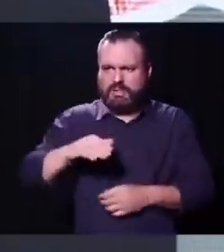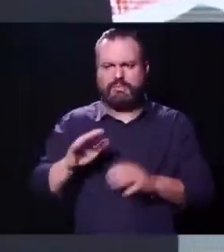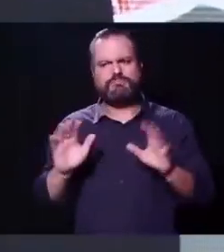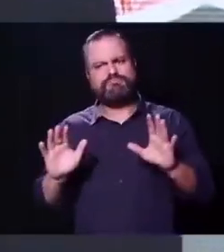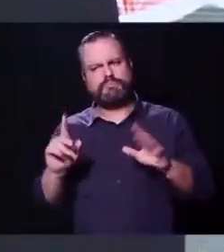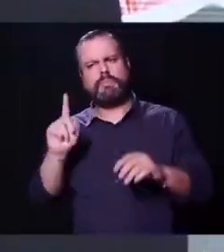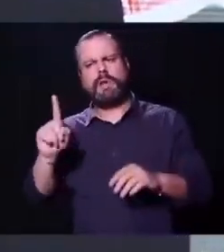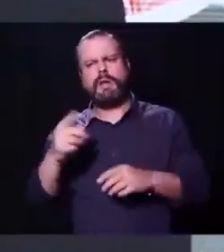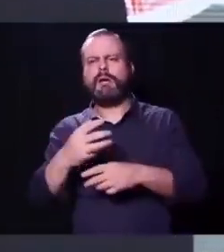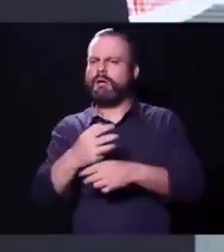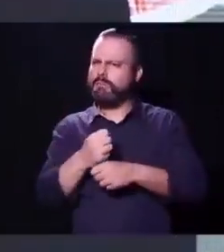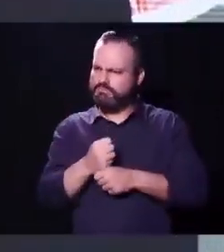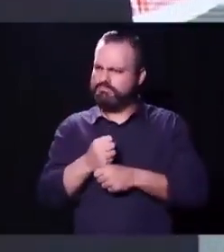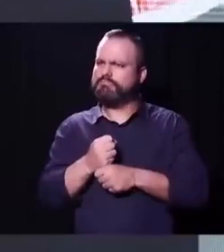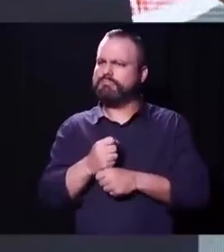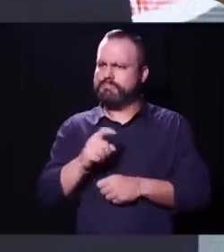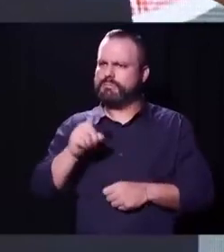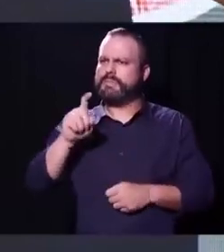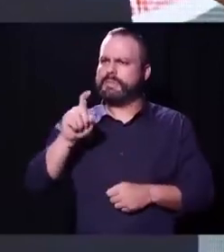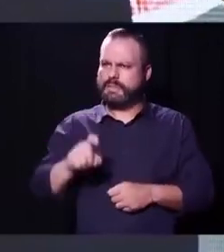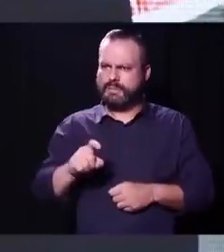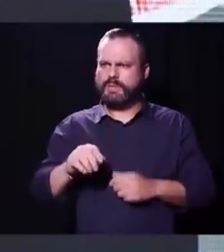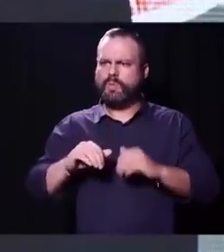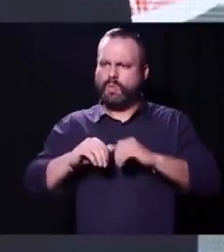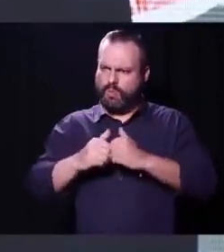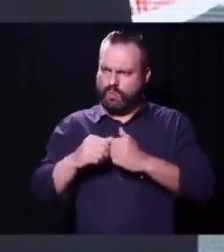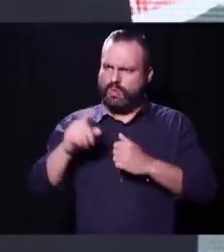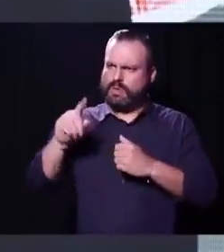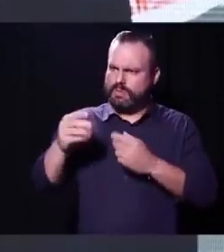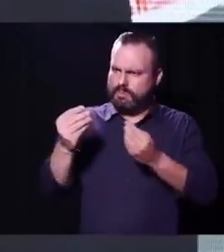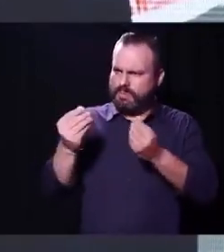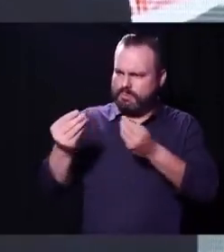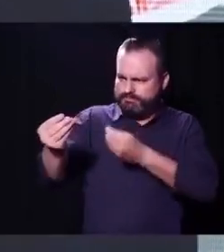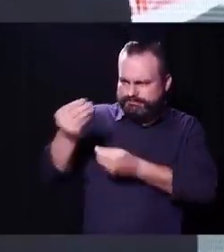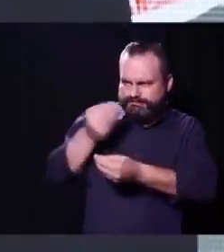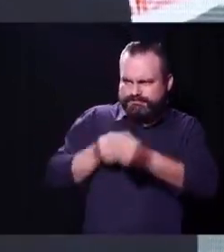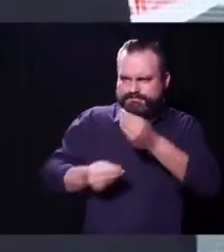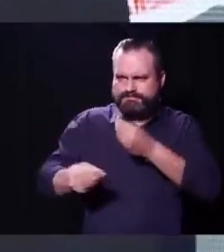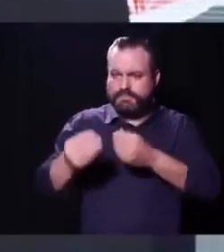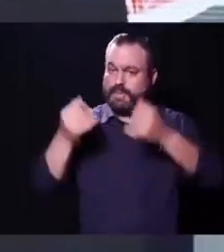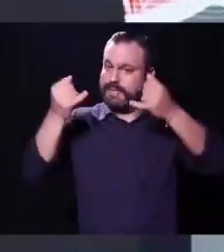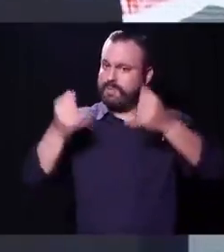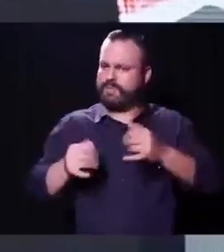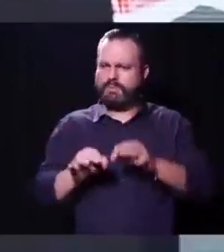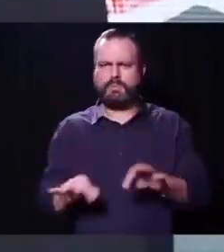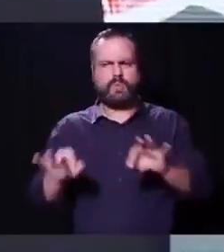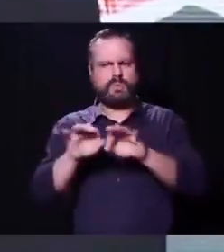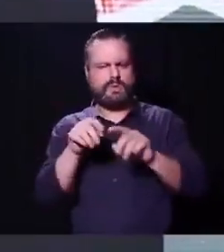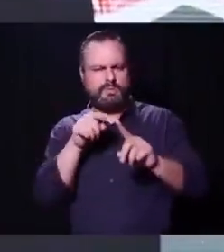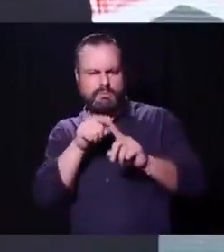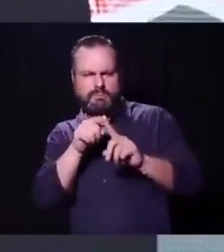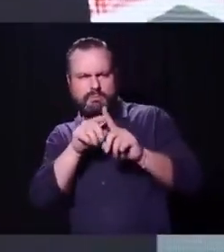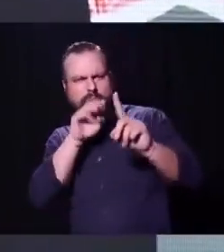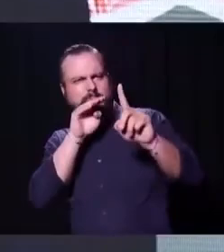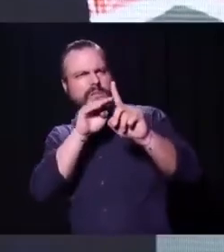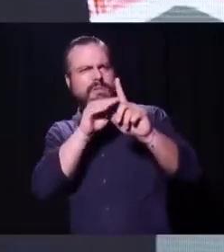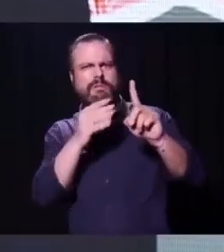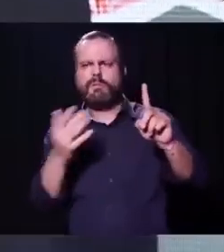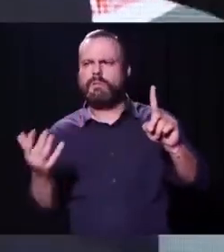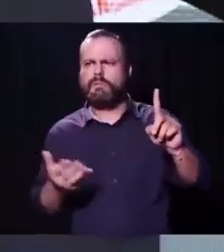tomando medidas de retorsión. O sea, queremos llegar a esto en una mesa de diálogo. Es